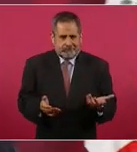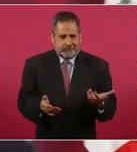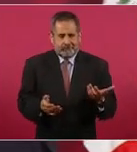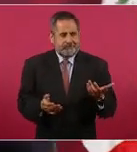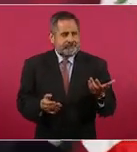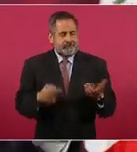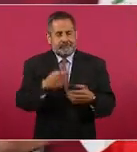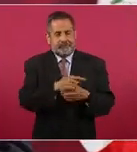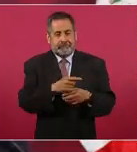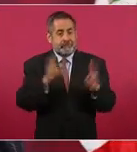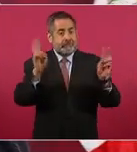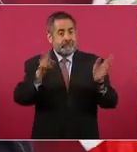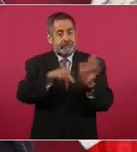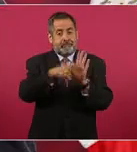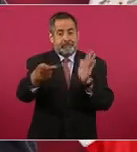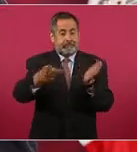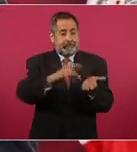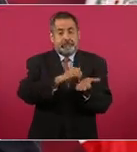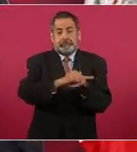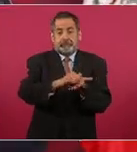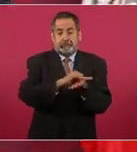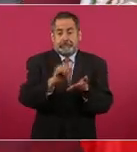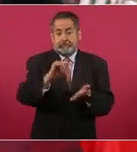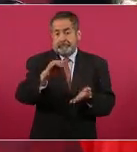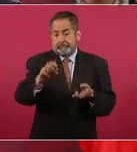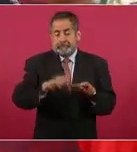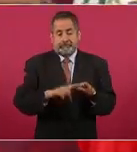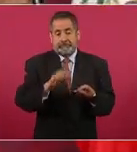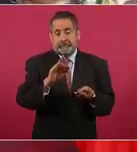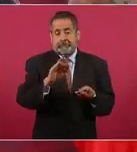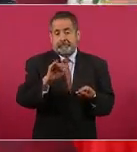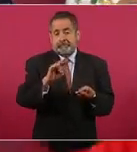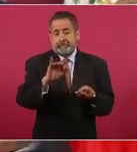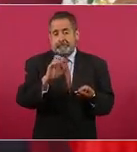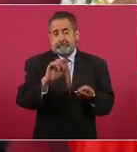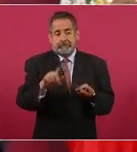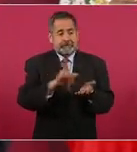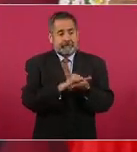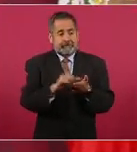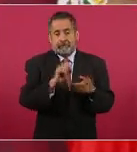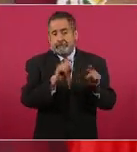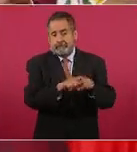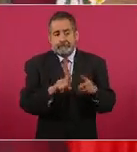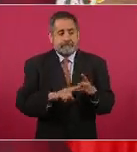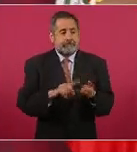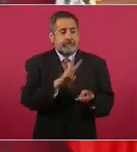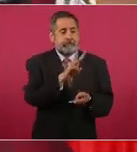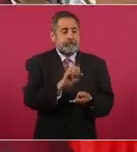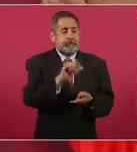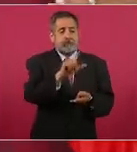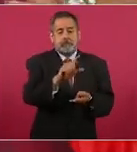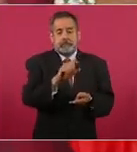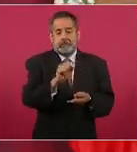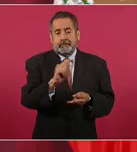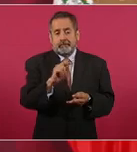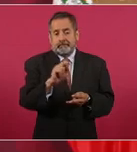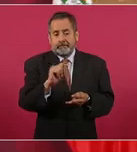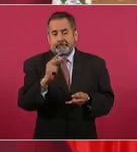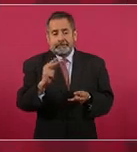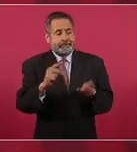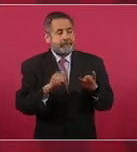y es el New York Times, y el Financial Times hace lo mismo, y el Wall Street Journal,